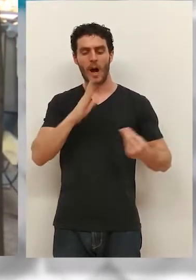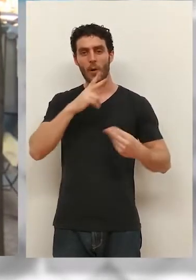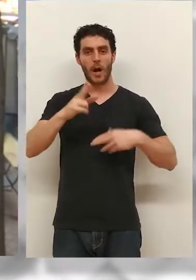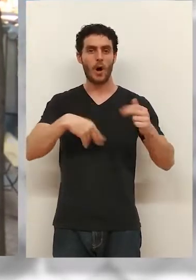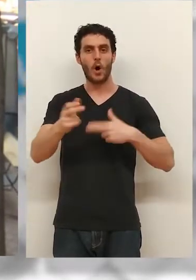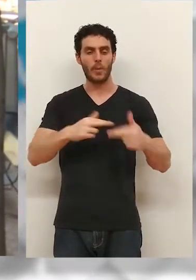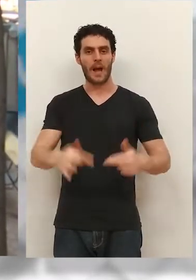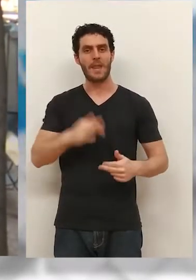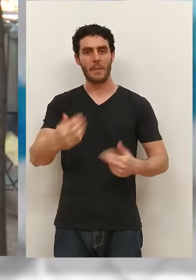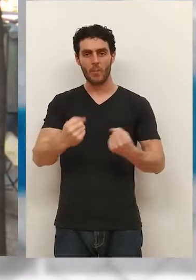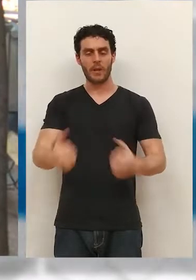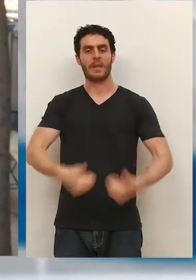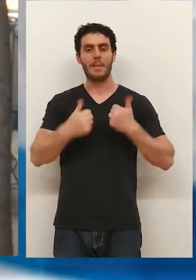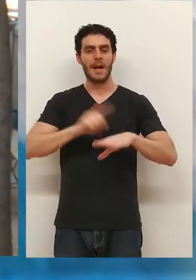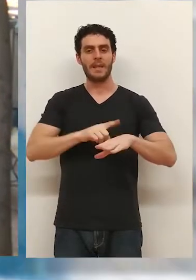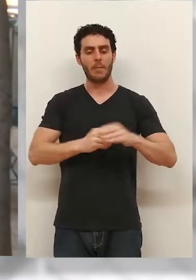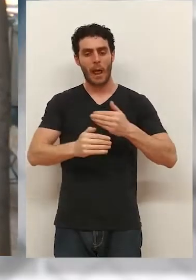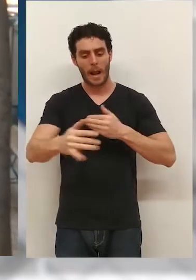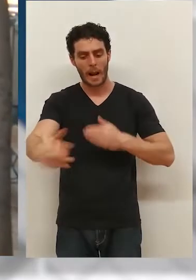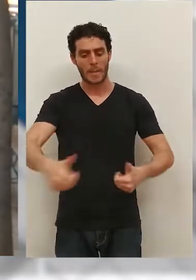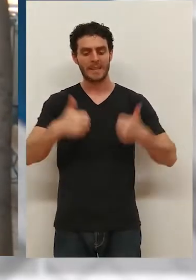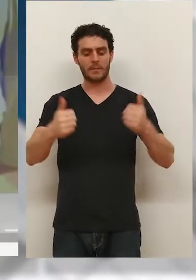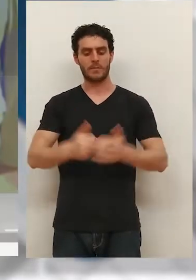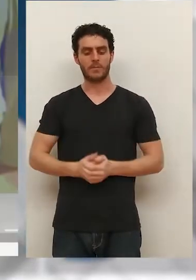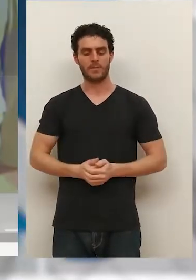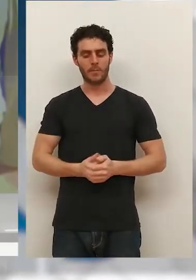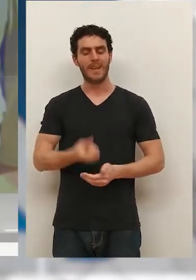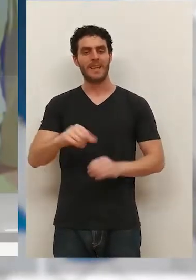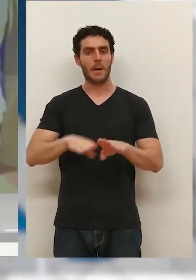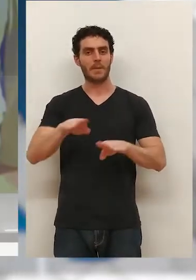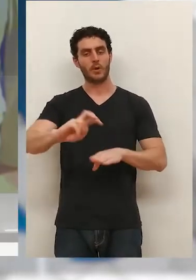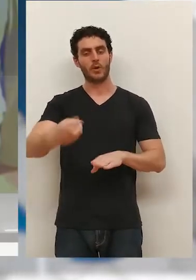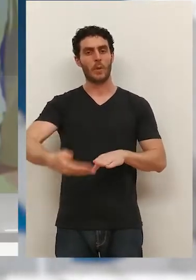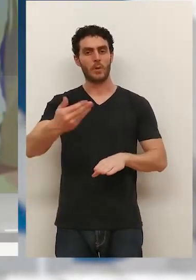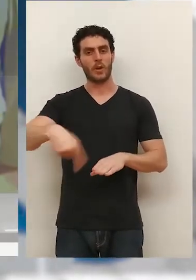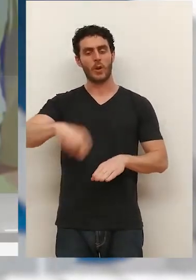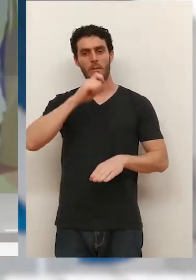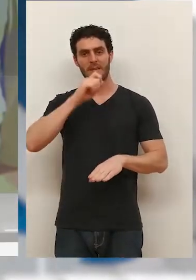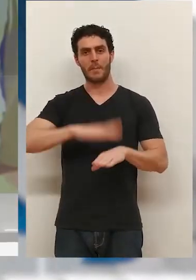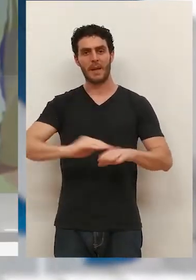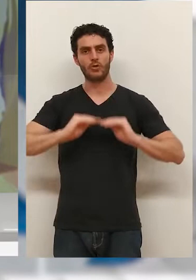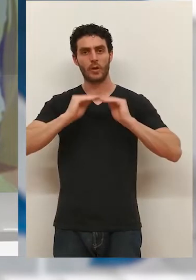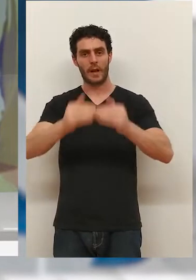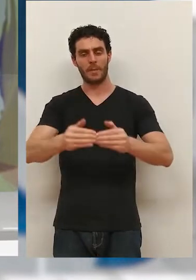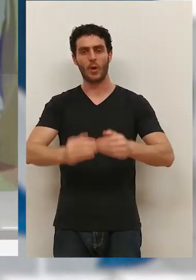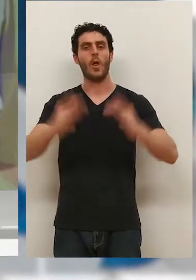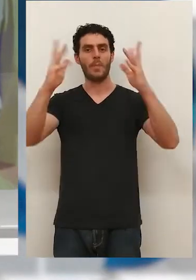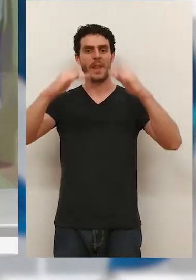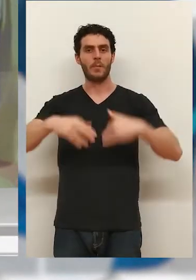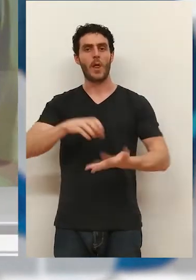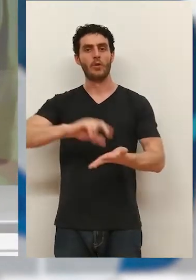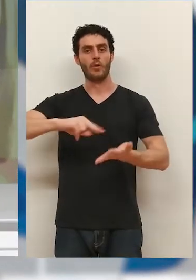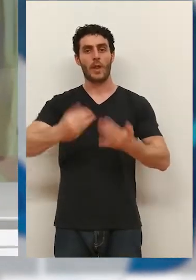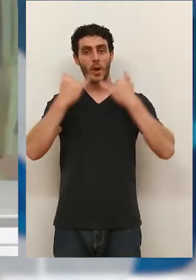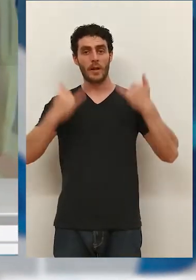ahora que va a ser una obra encima más potente, de más tiempo. Otro paso importante se ha anunciado hoy para el soterramiento. La demolición